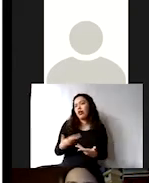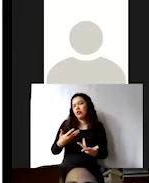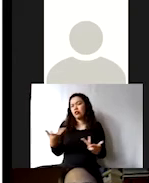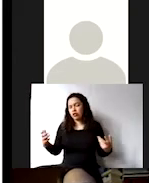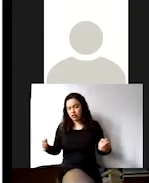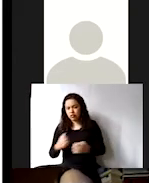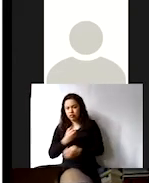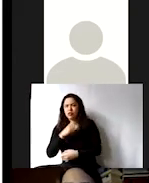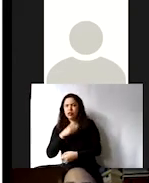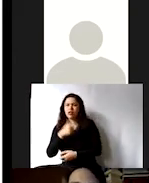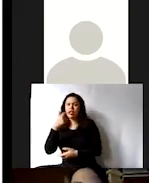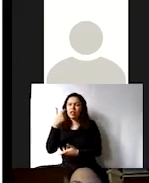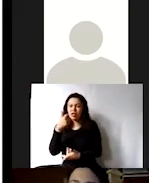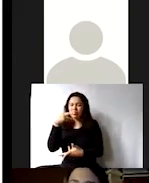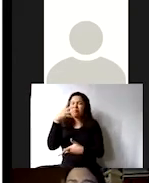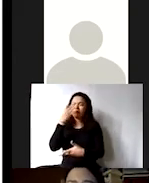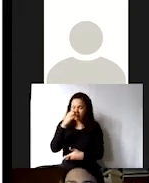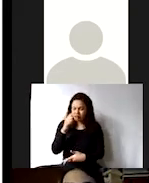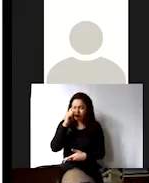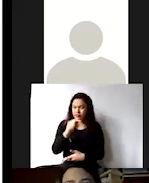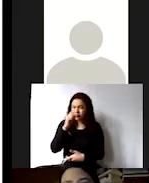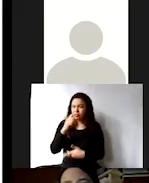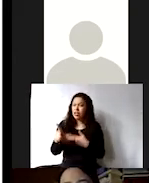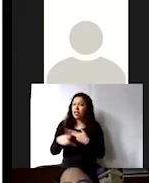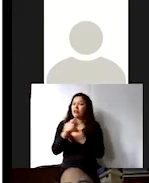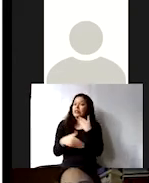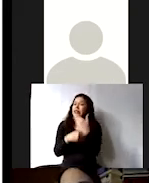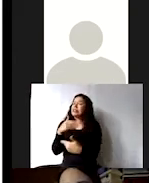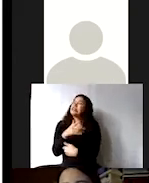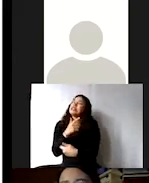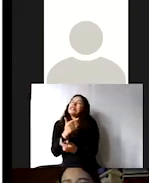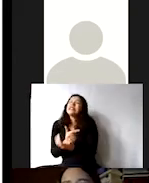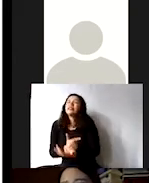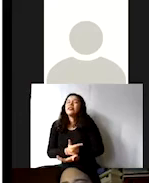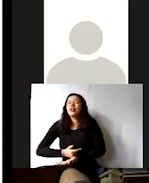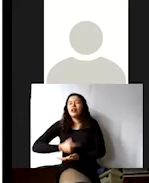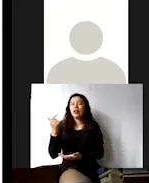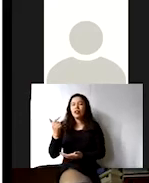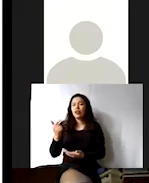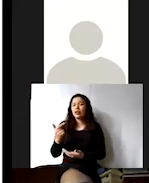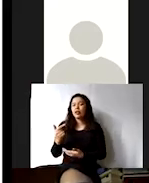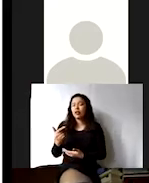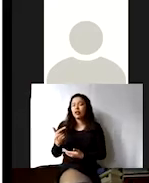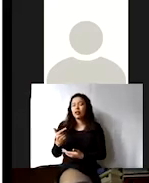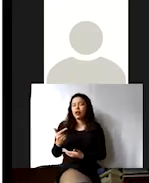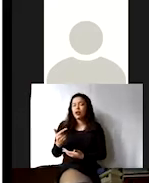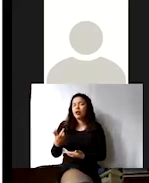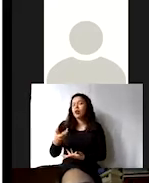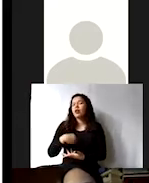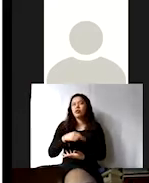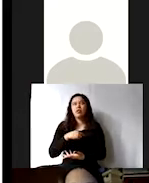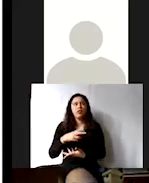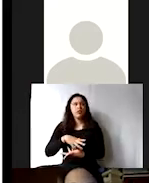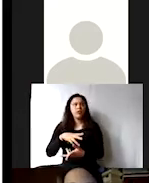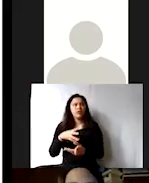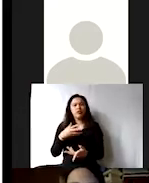económica súper fuerte con un impacto agudo también en contextos locales que obviamente nos cambia la dinámica, ¿no? A lo